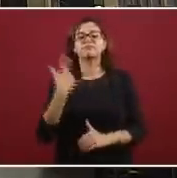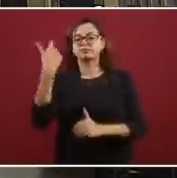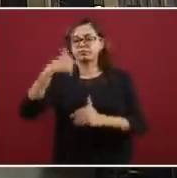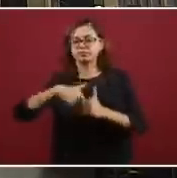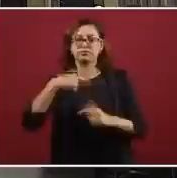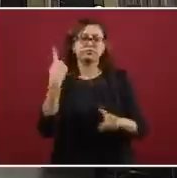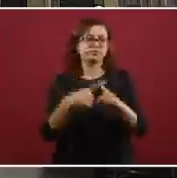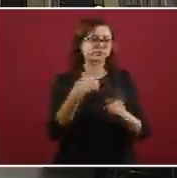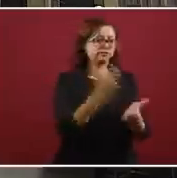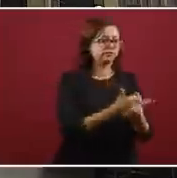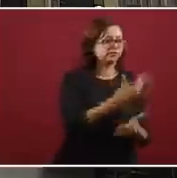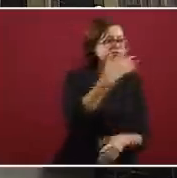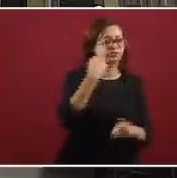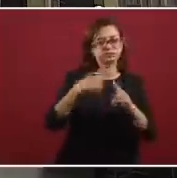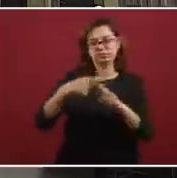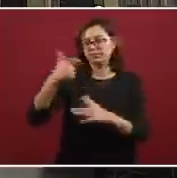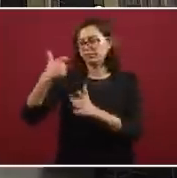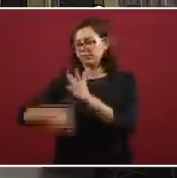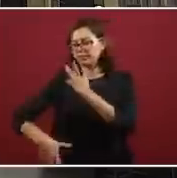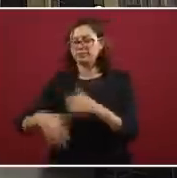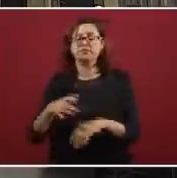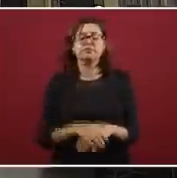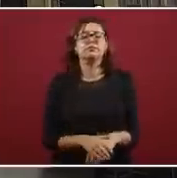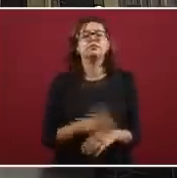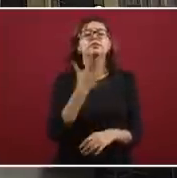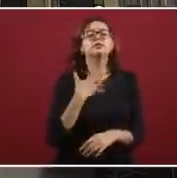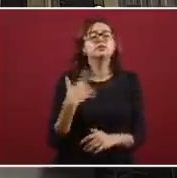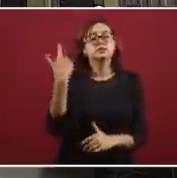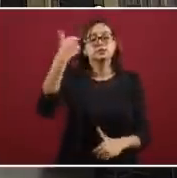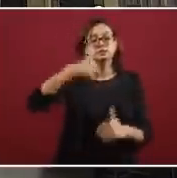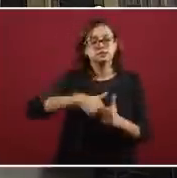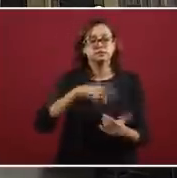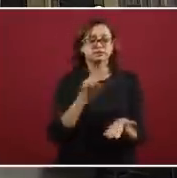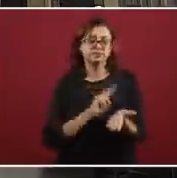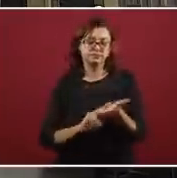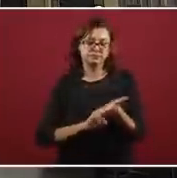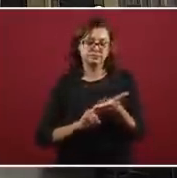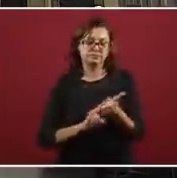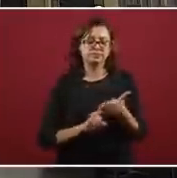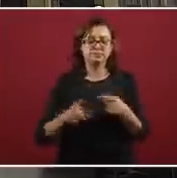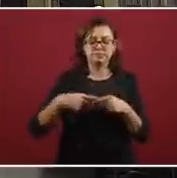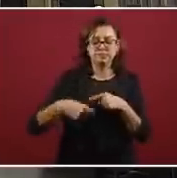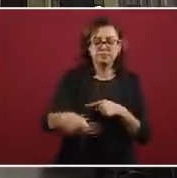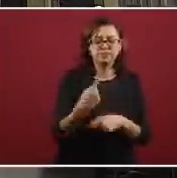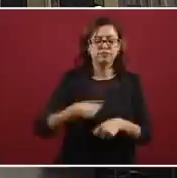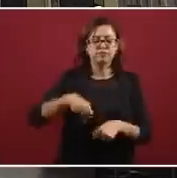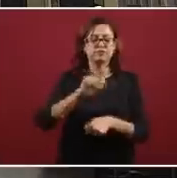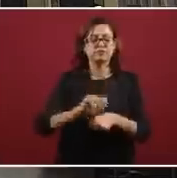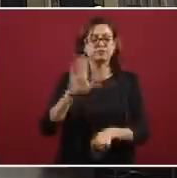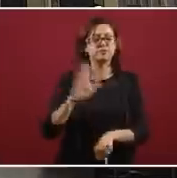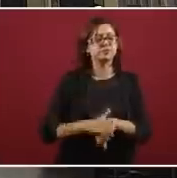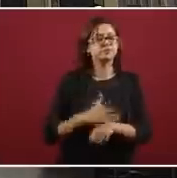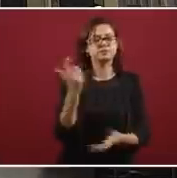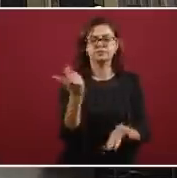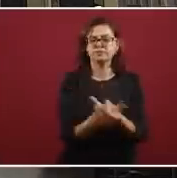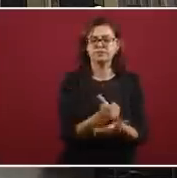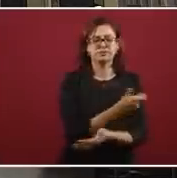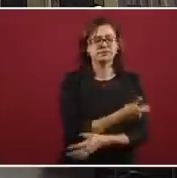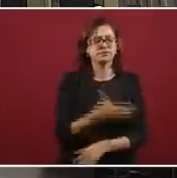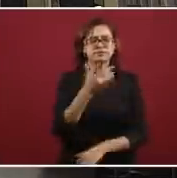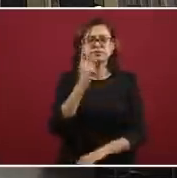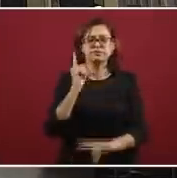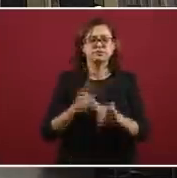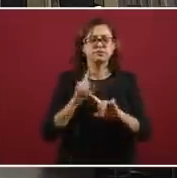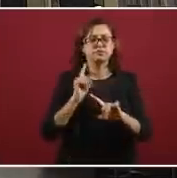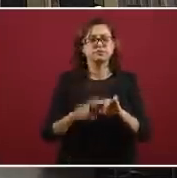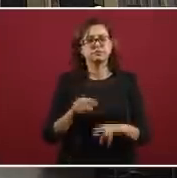la gasolina regular, que en esta semana el precio y el margen más alto lo encontramos